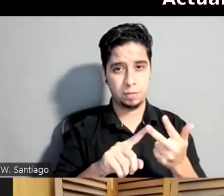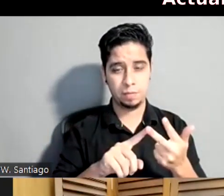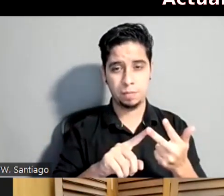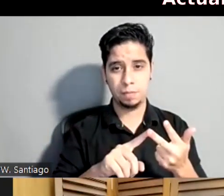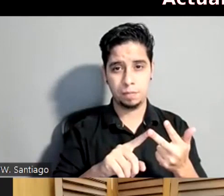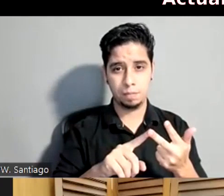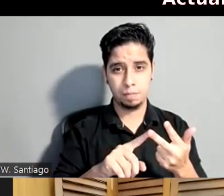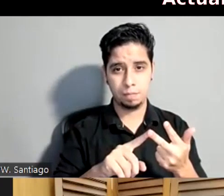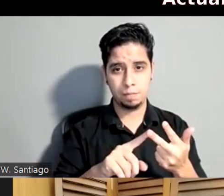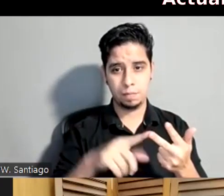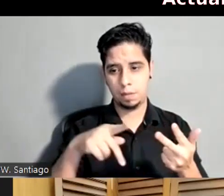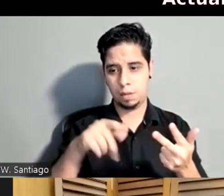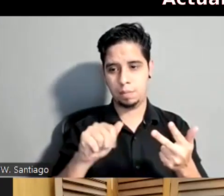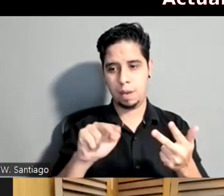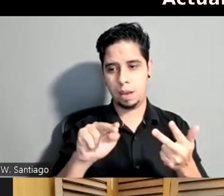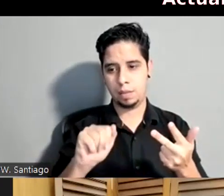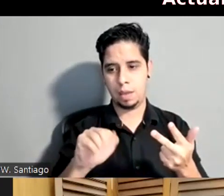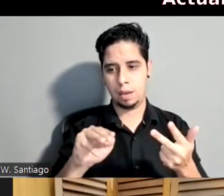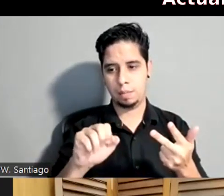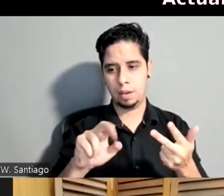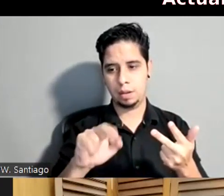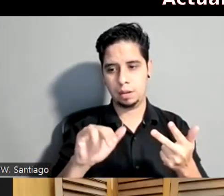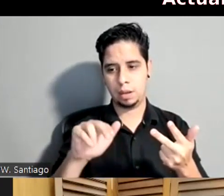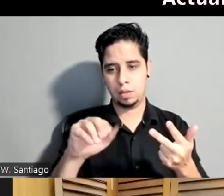Tres, panamericano.